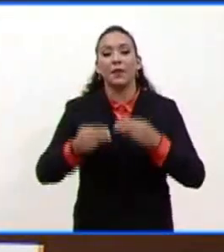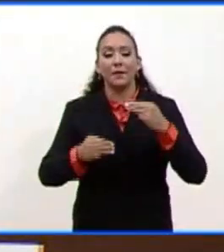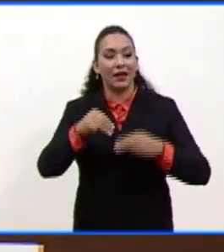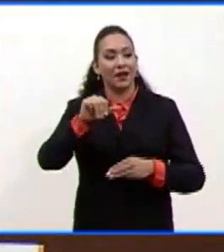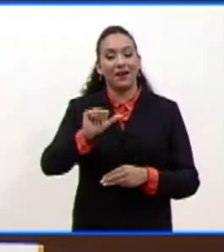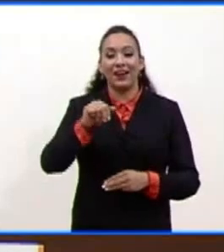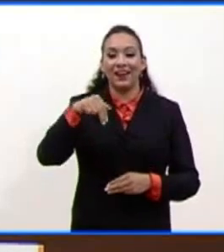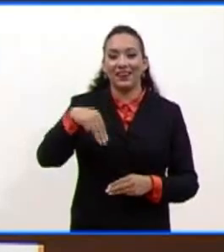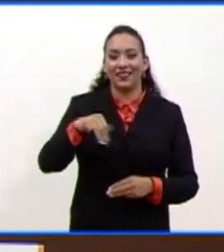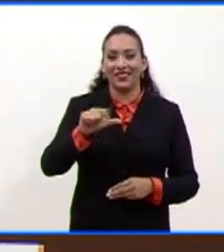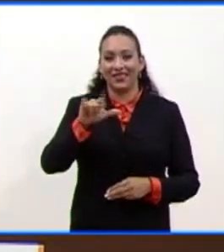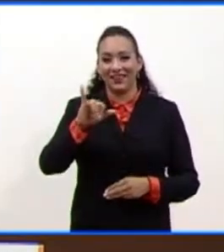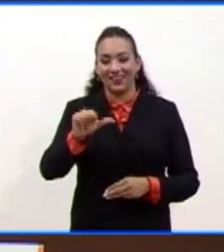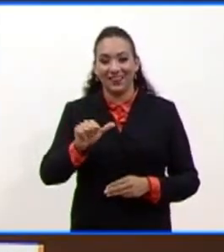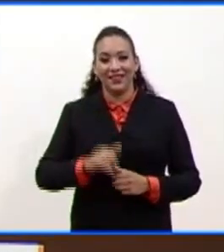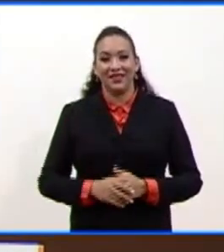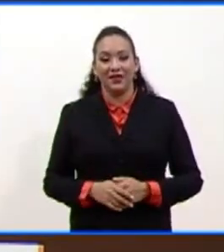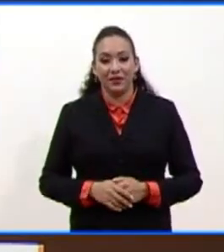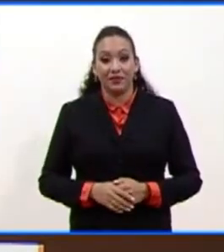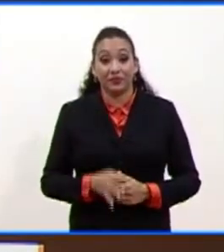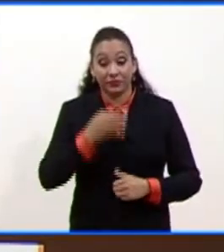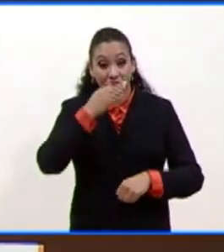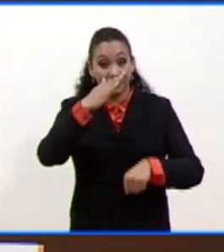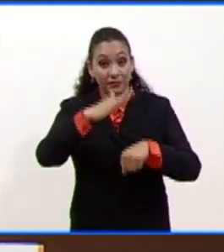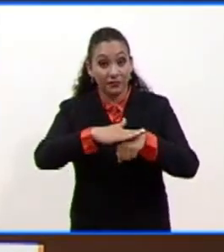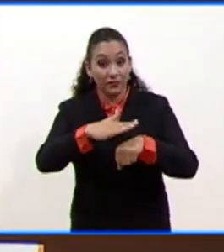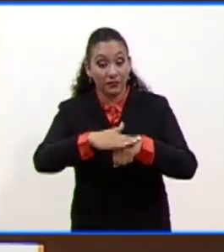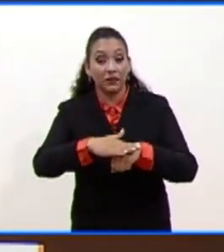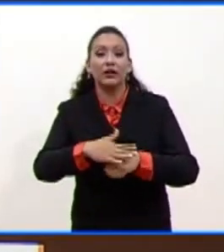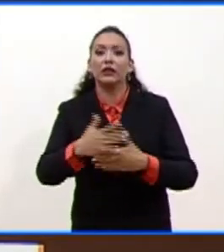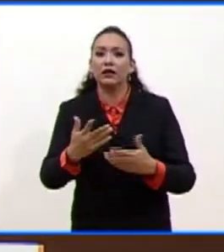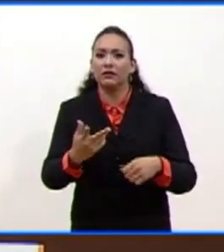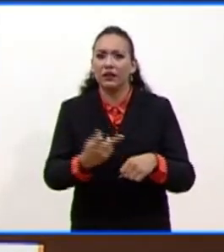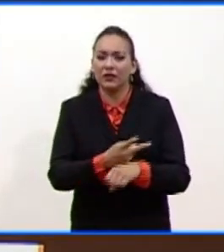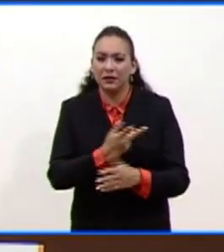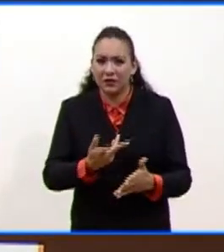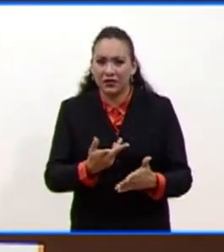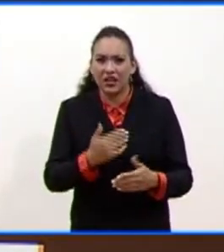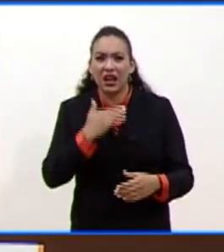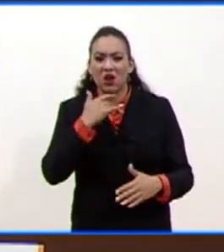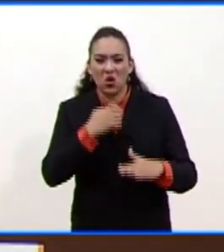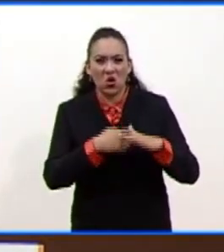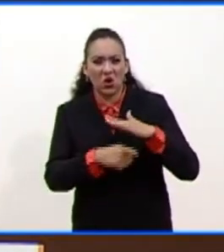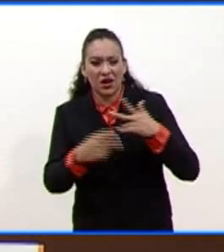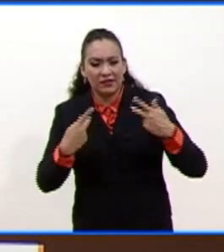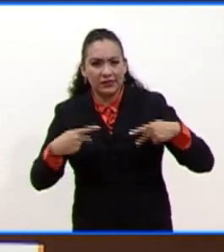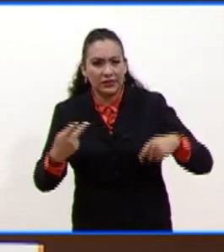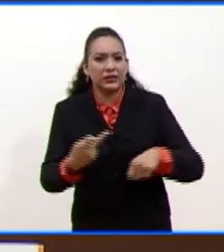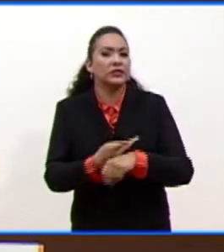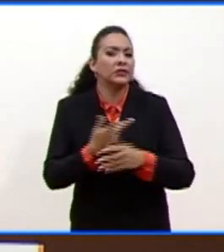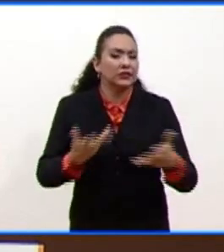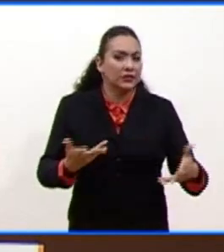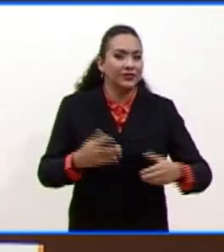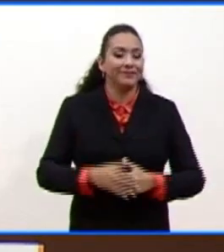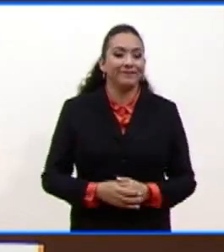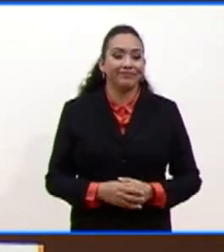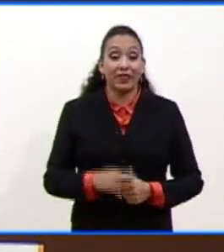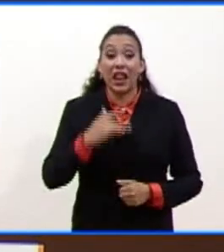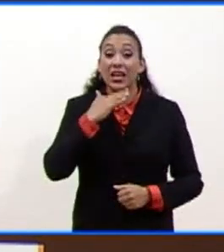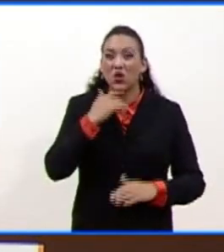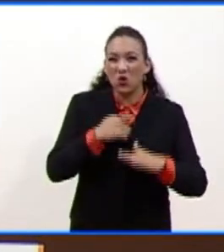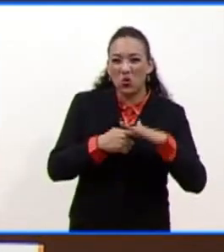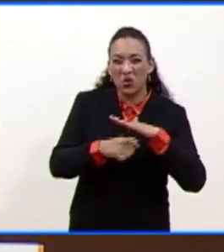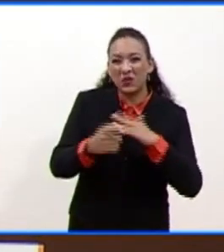magistrada Amalia del Carmen Fernández, advirtió del impacto del flagelo de la corrupción en las personas. Es que la corrupción tiene